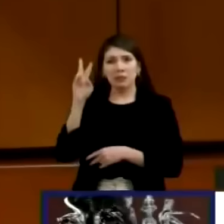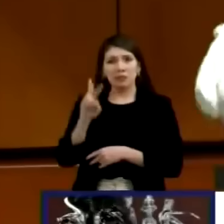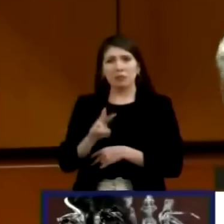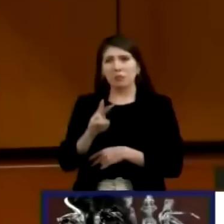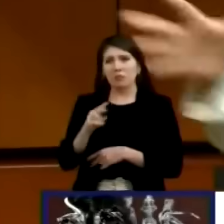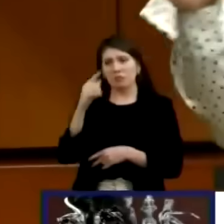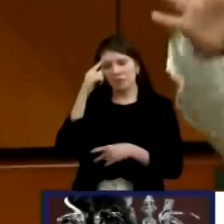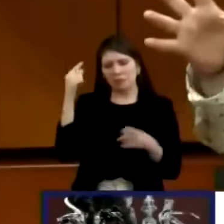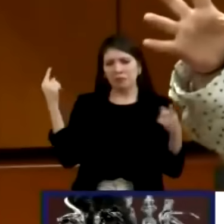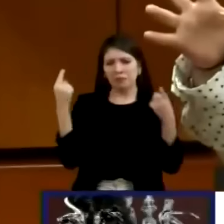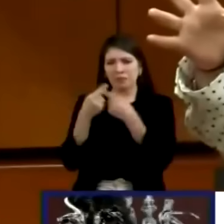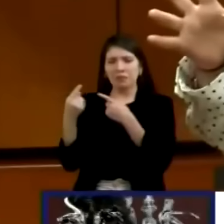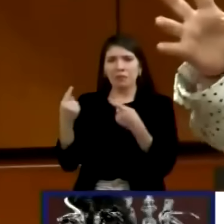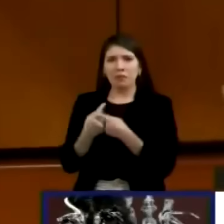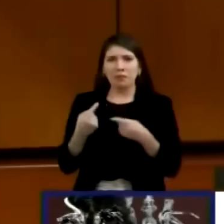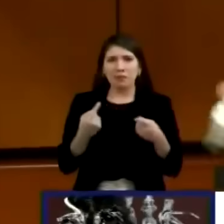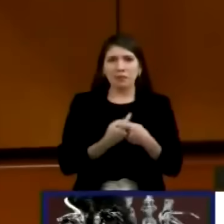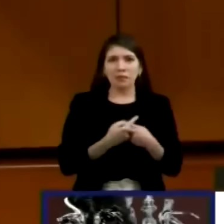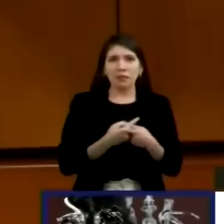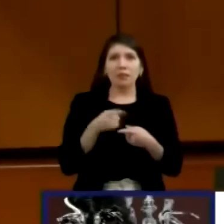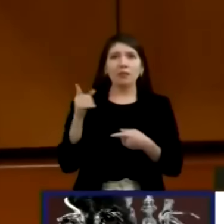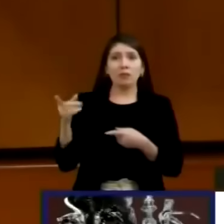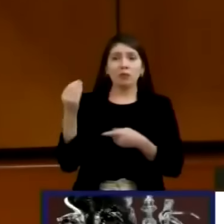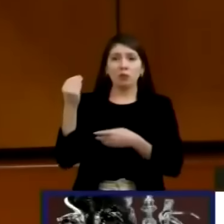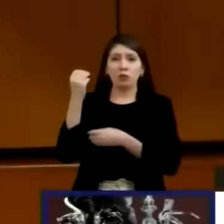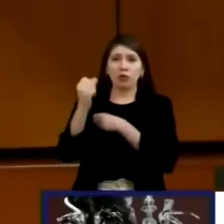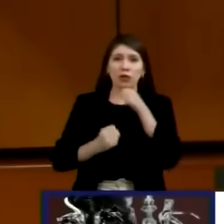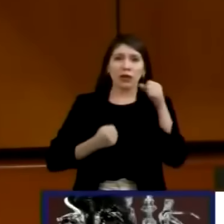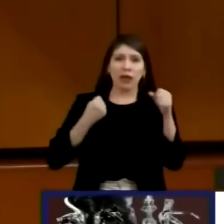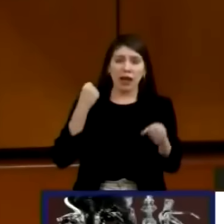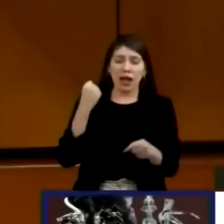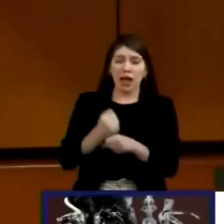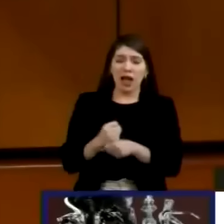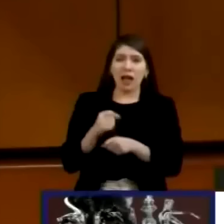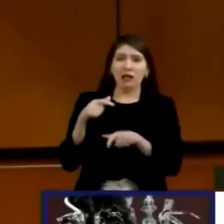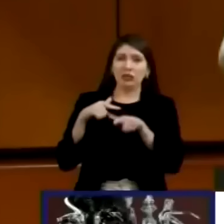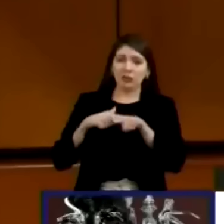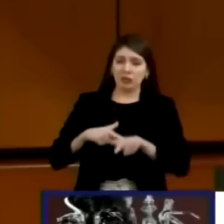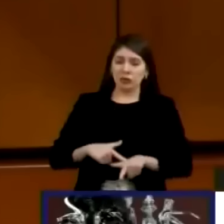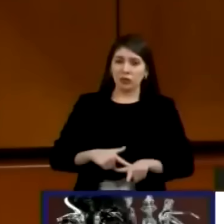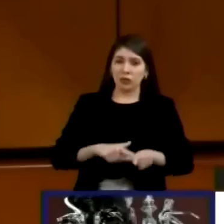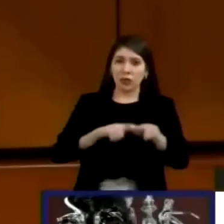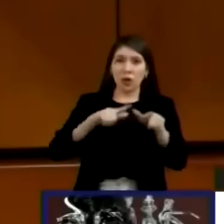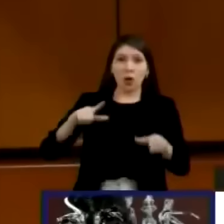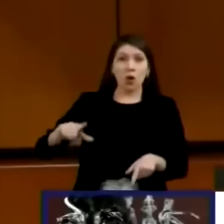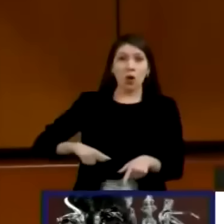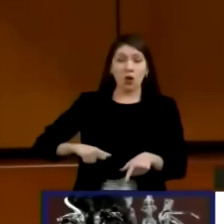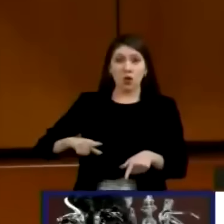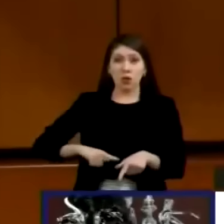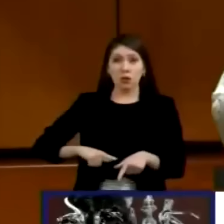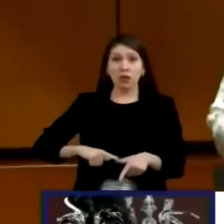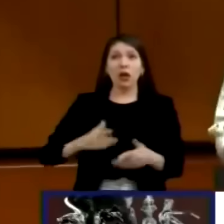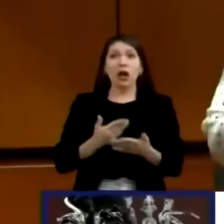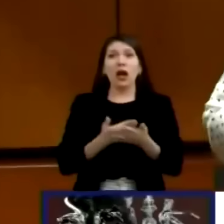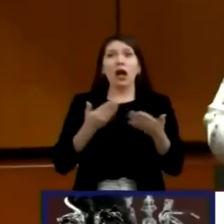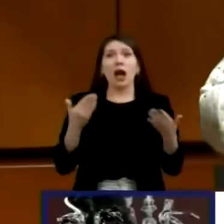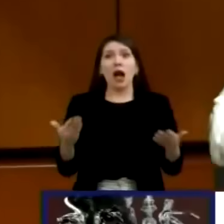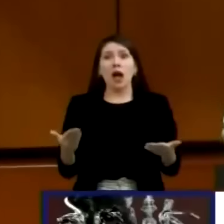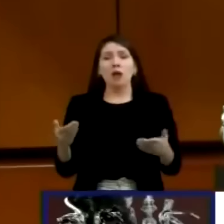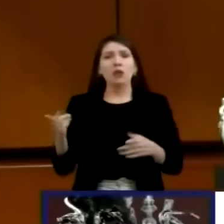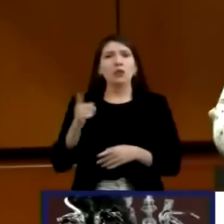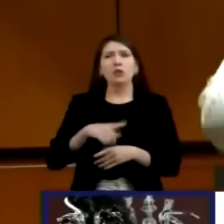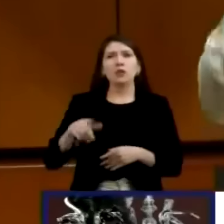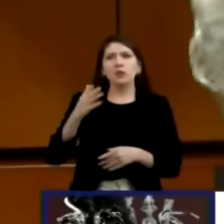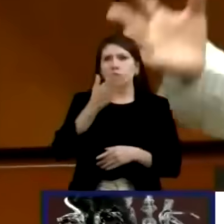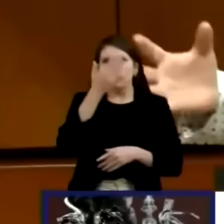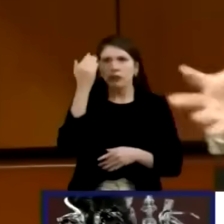desubicado, que después de haber tenido por mucho tiempo un poder infinito, hoy no sabe acomodarse en lo que